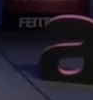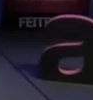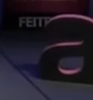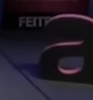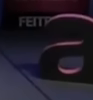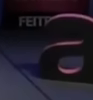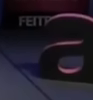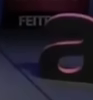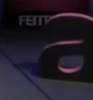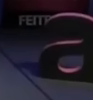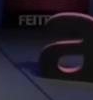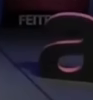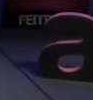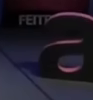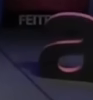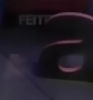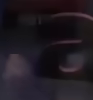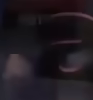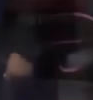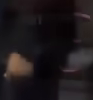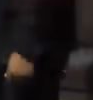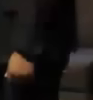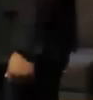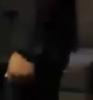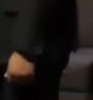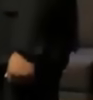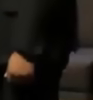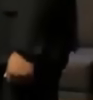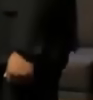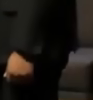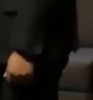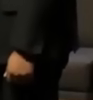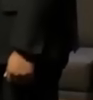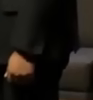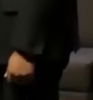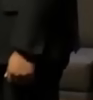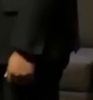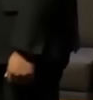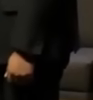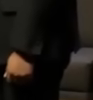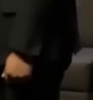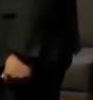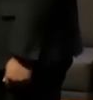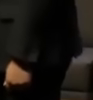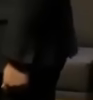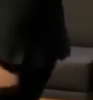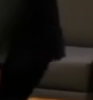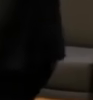Nos vemos en el foro que sigue. Muchas gracias y buenas tardes.